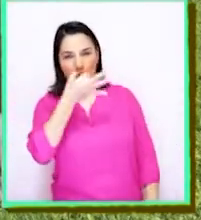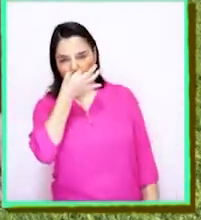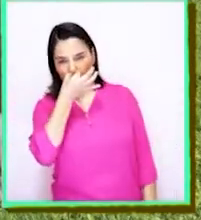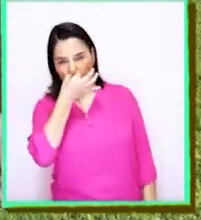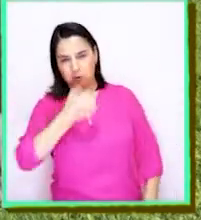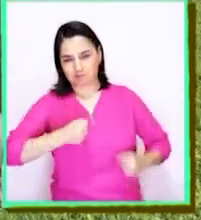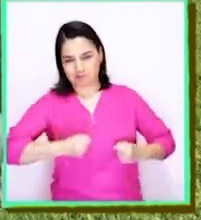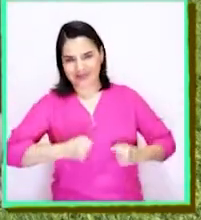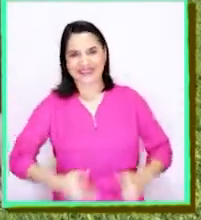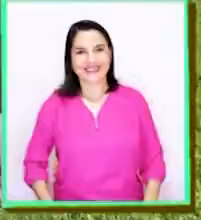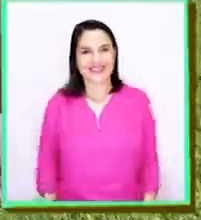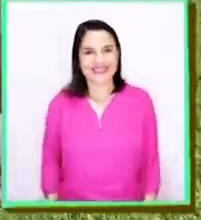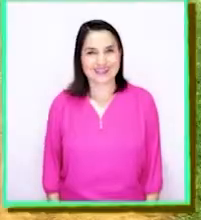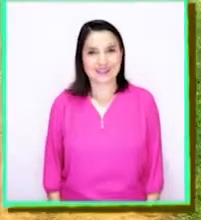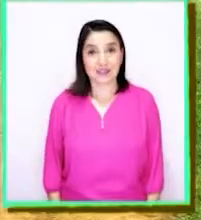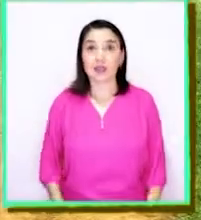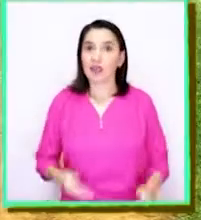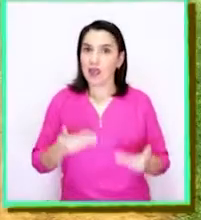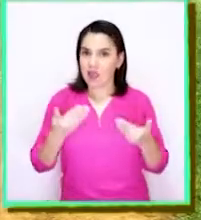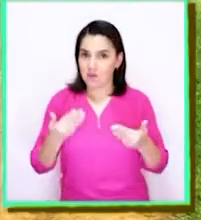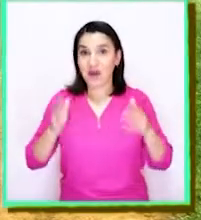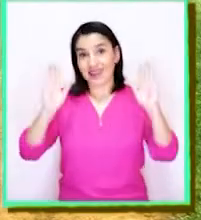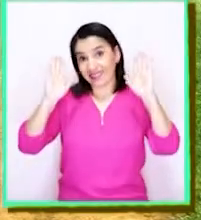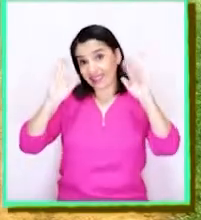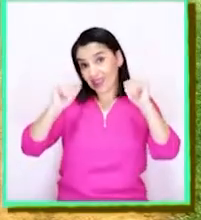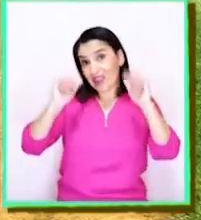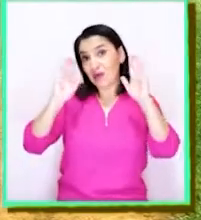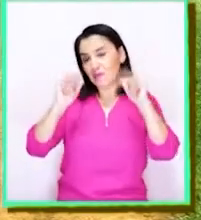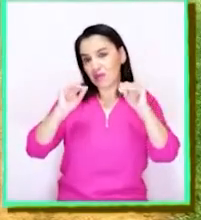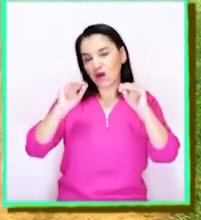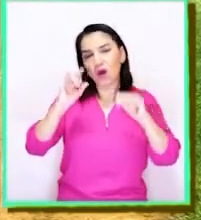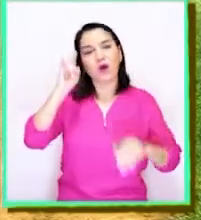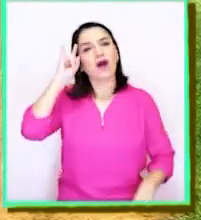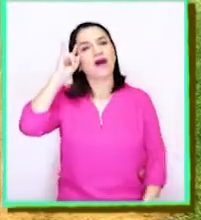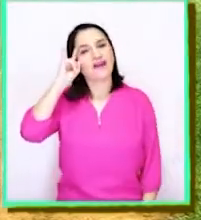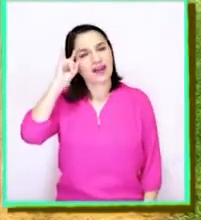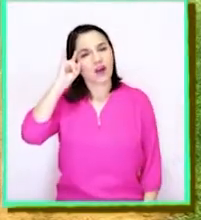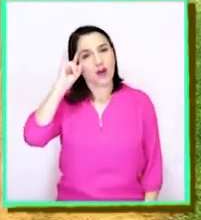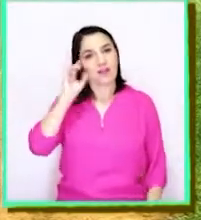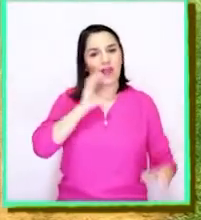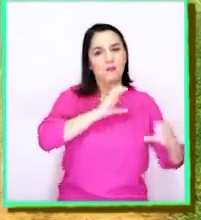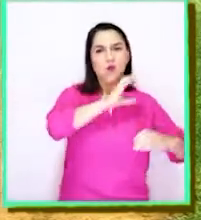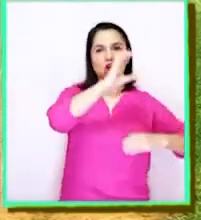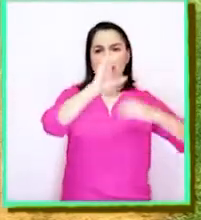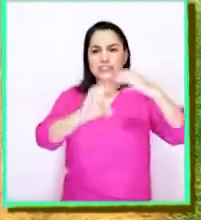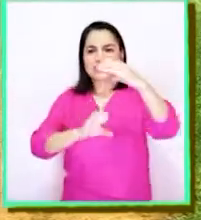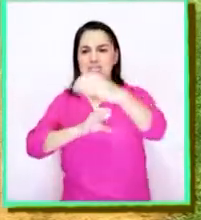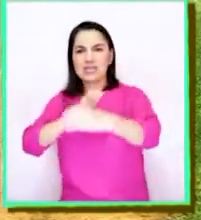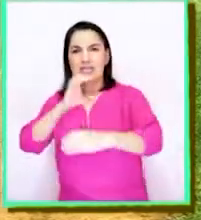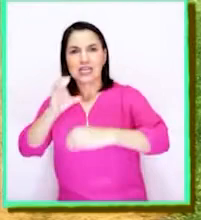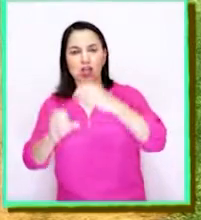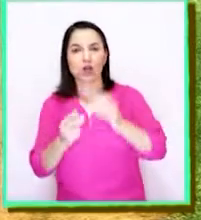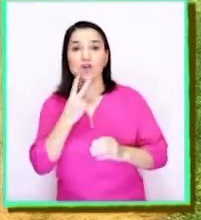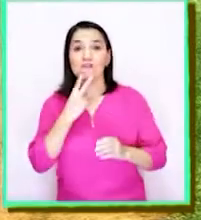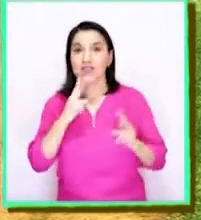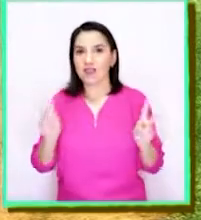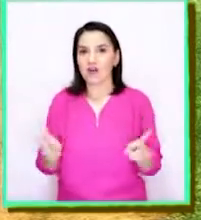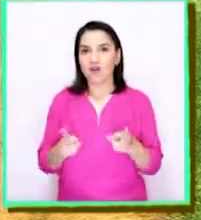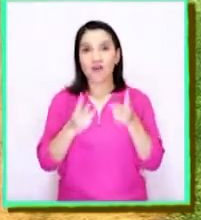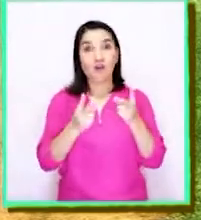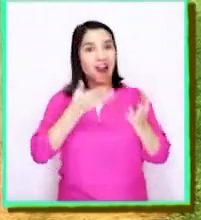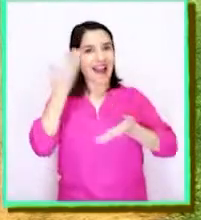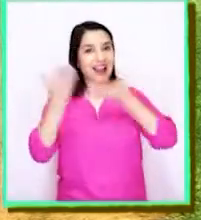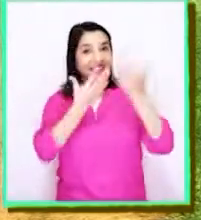un toro. Y para despedirnos, recordemos el ciclo de vida de los seres vivos con